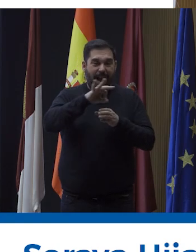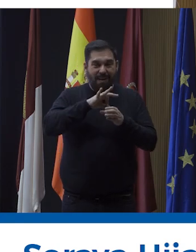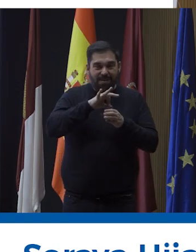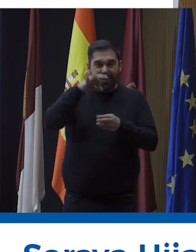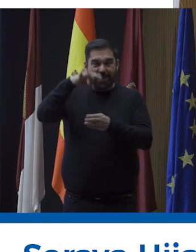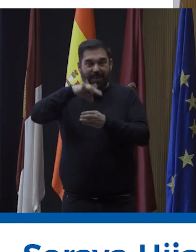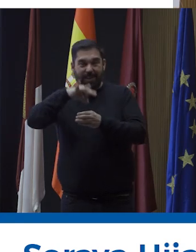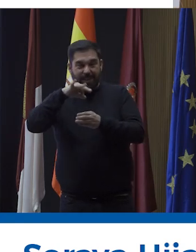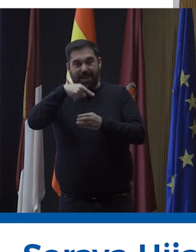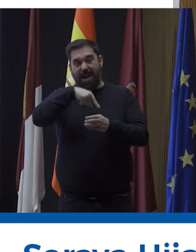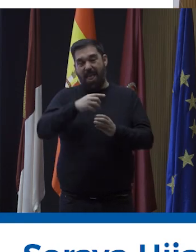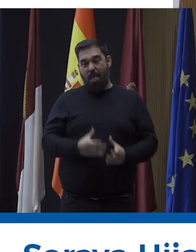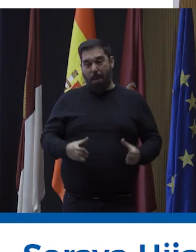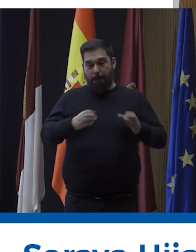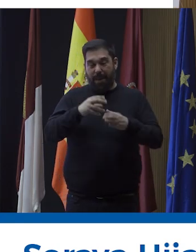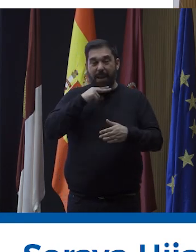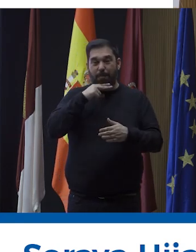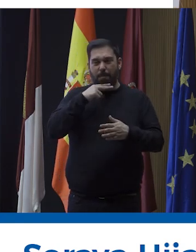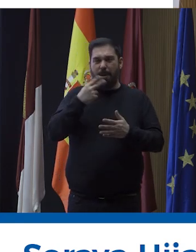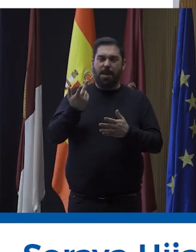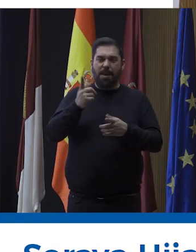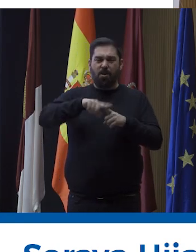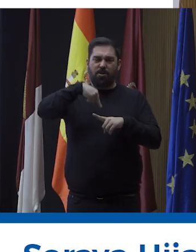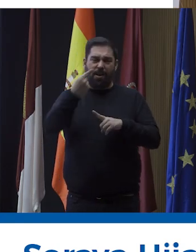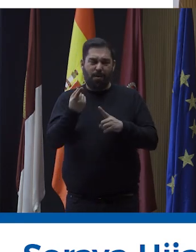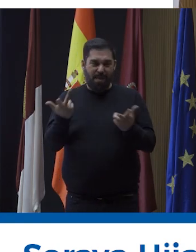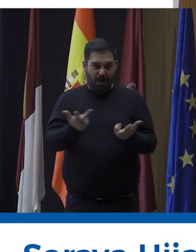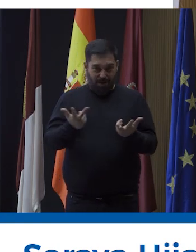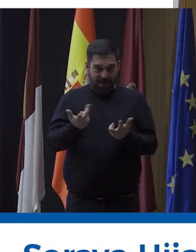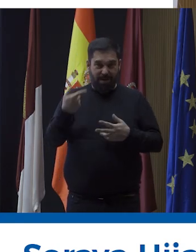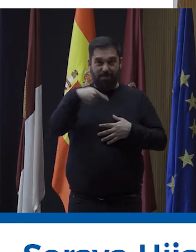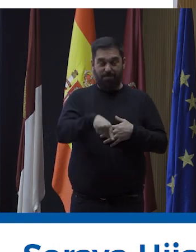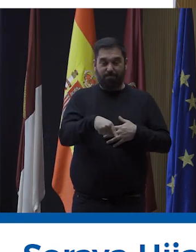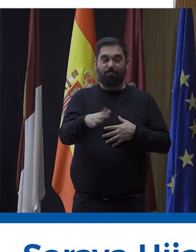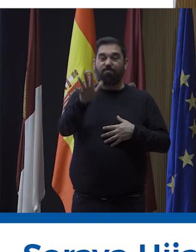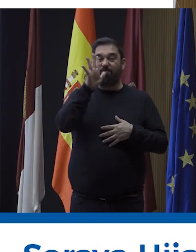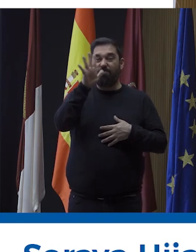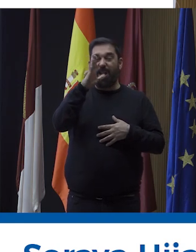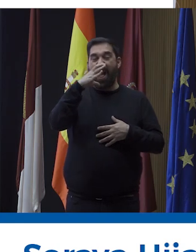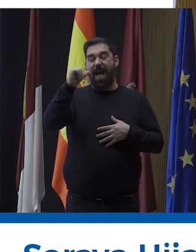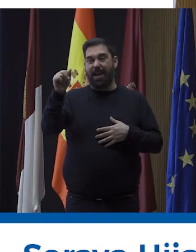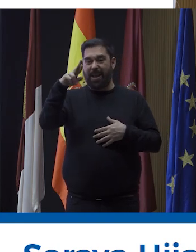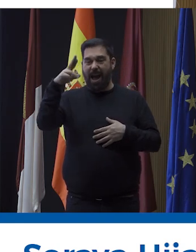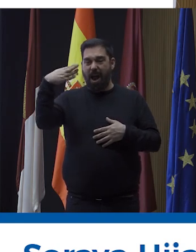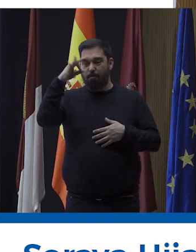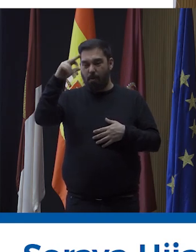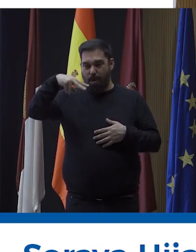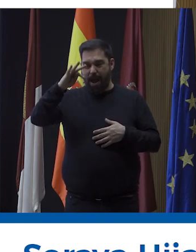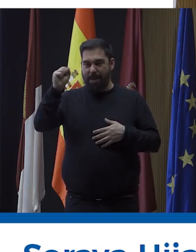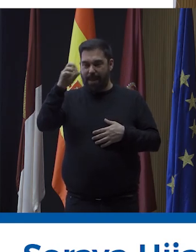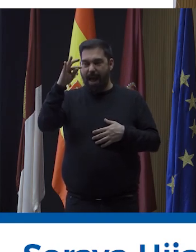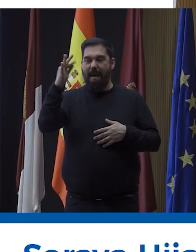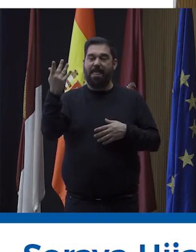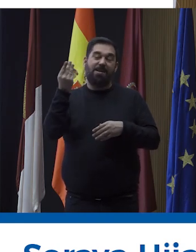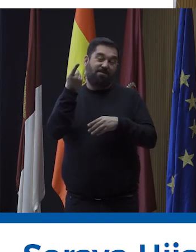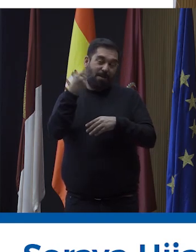de la vejiga, pueden hacer que tengamos más urgencia, ¿vale? También las bebidas carbonatadas, ¿vale? Y si ya lo juntamos con alcohol,